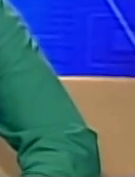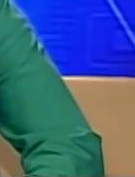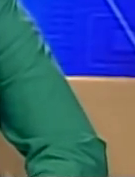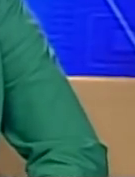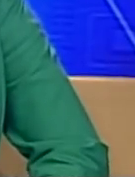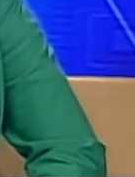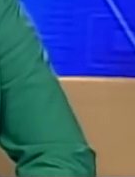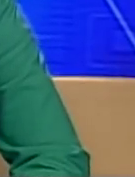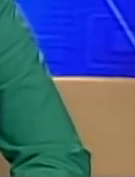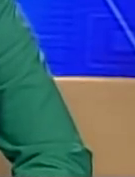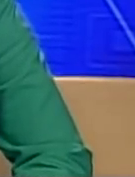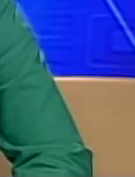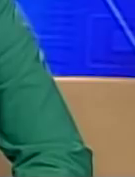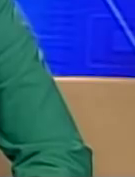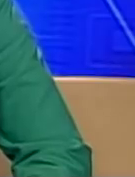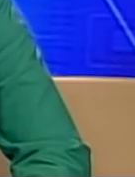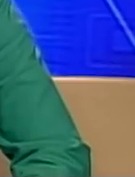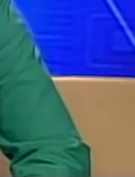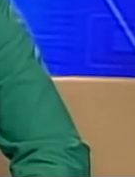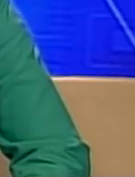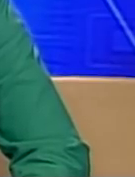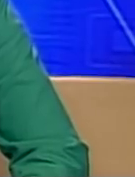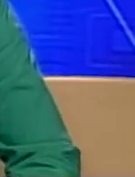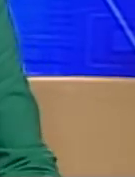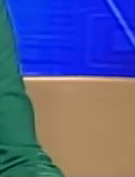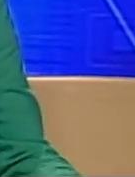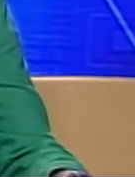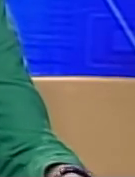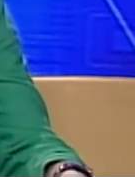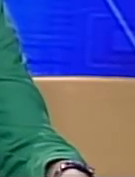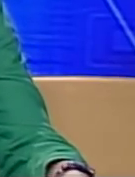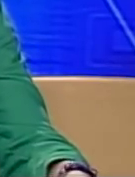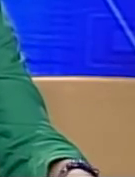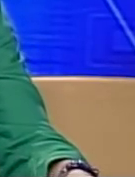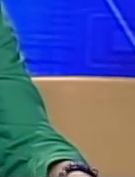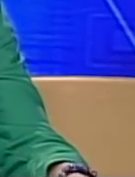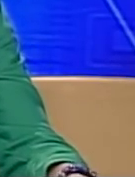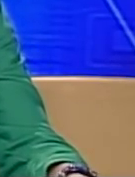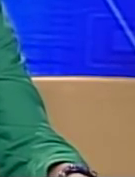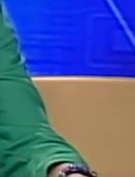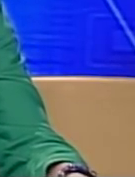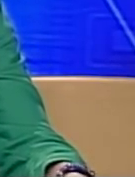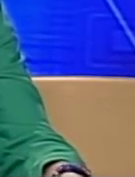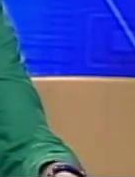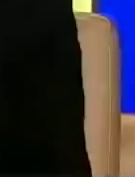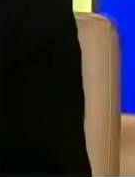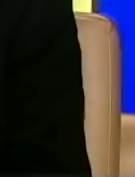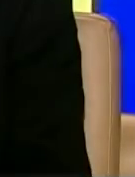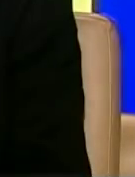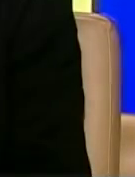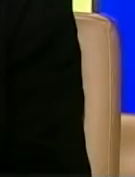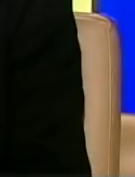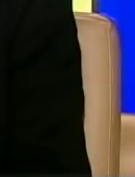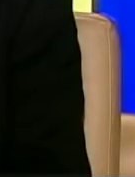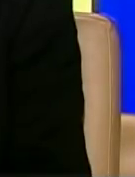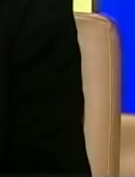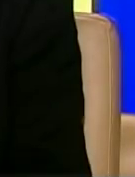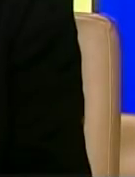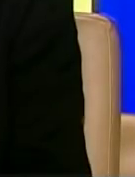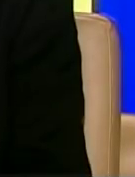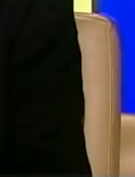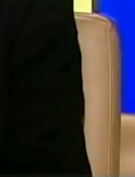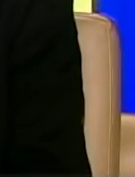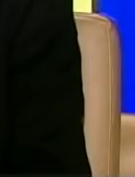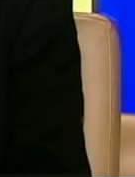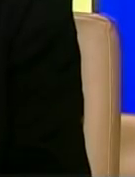gracias por acompañarnos como siempre en Entrevista Venevisión. Ya estamos listos para iniciar nuestra conversación con el invitado del día de hoy. Él es Ricardo